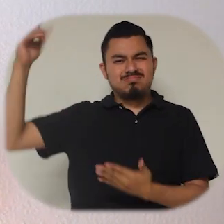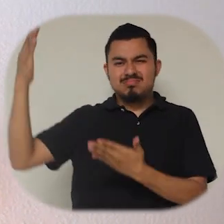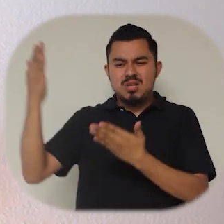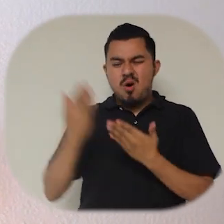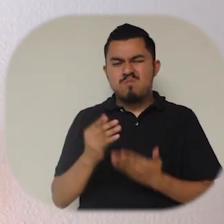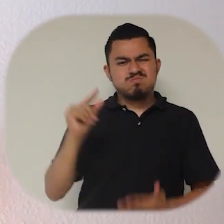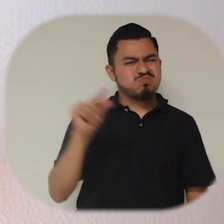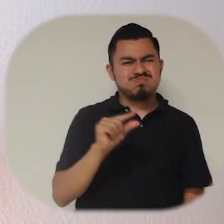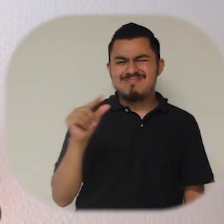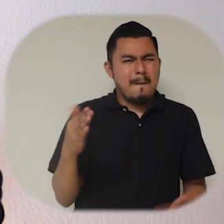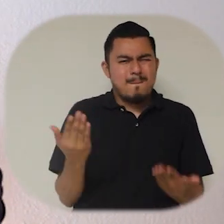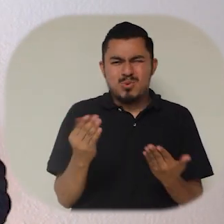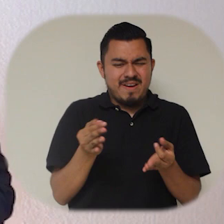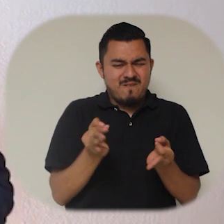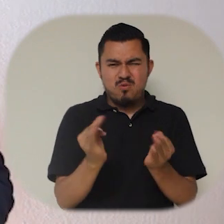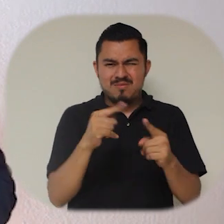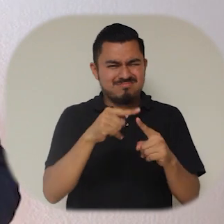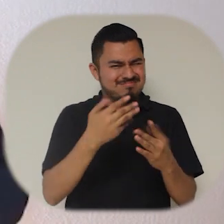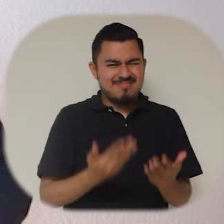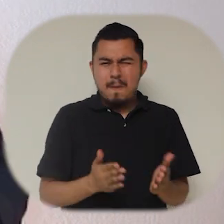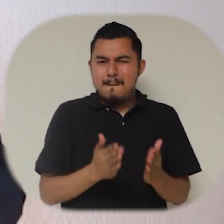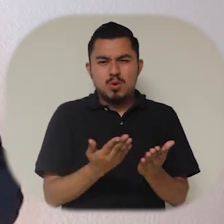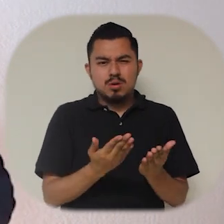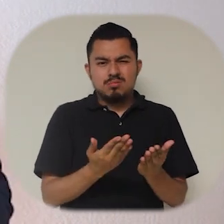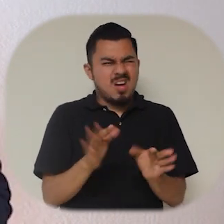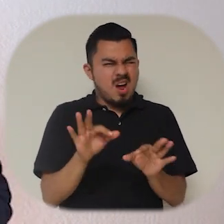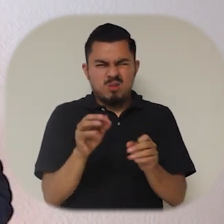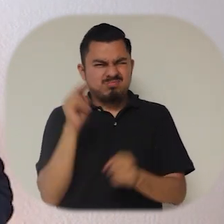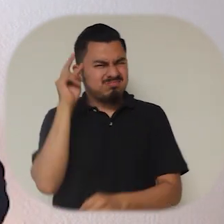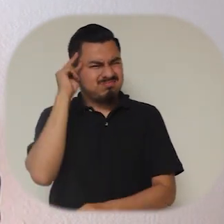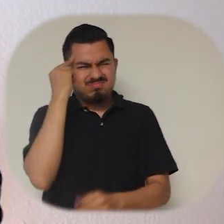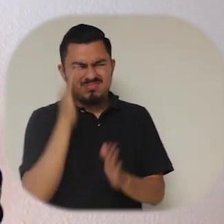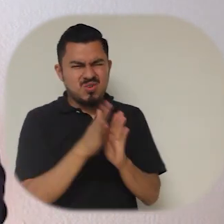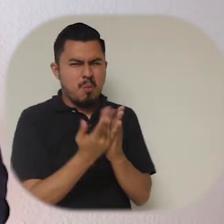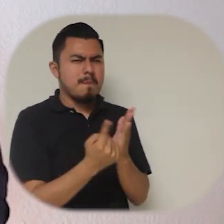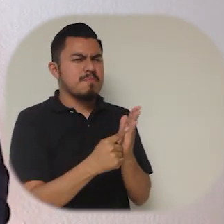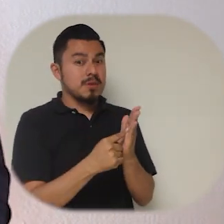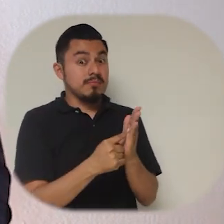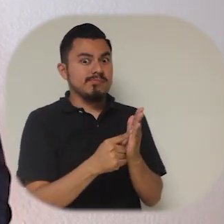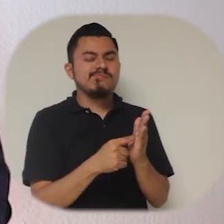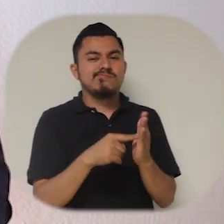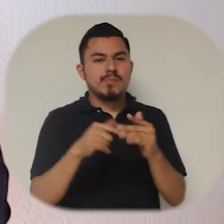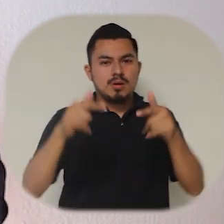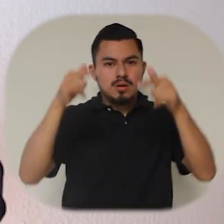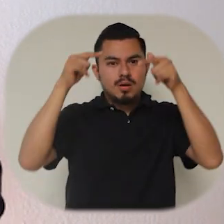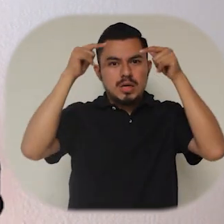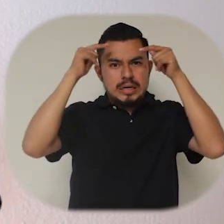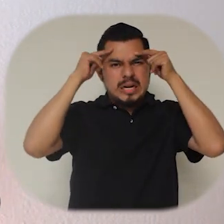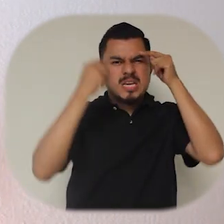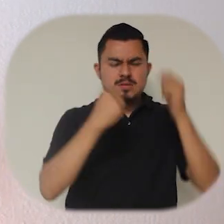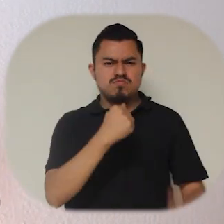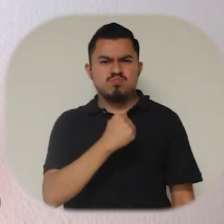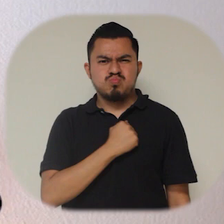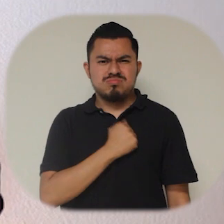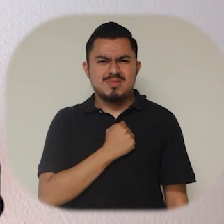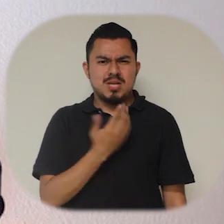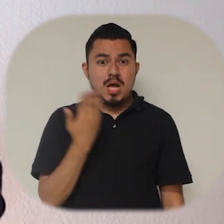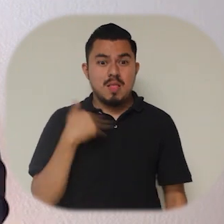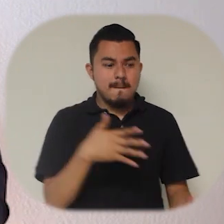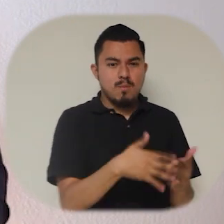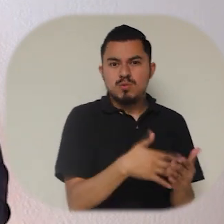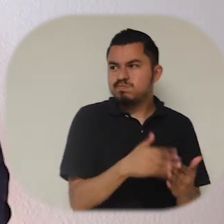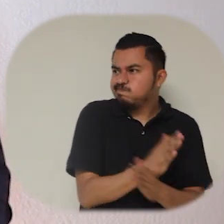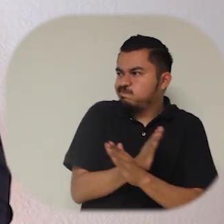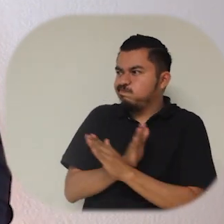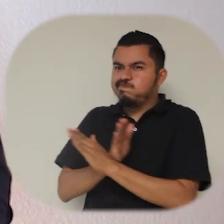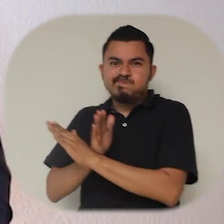esta manera? Hay un significado muy grande dentro de esto. Los reyes tenían que proteger al pueblo, y los reyes también